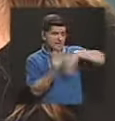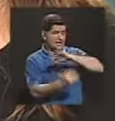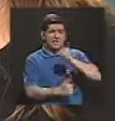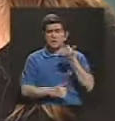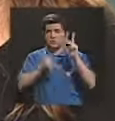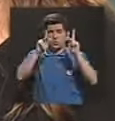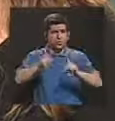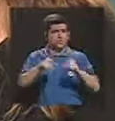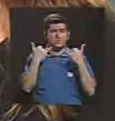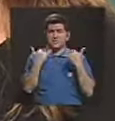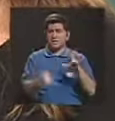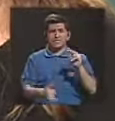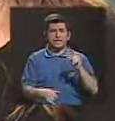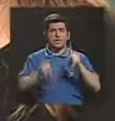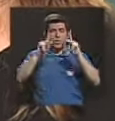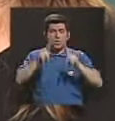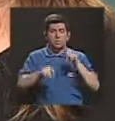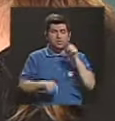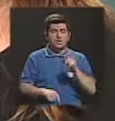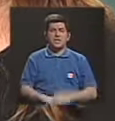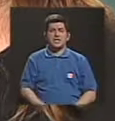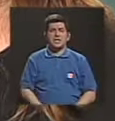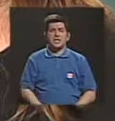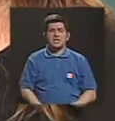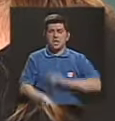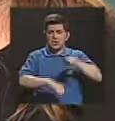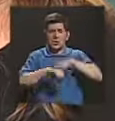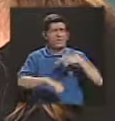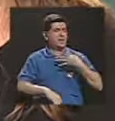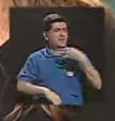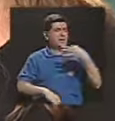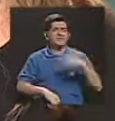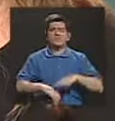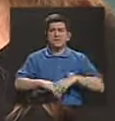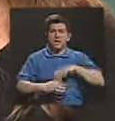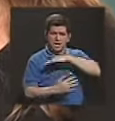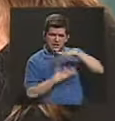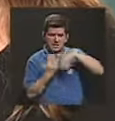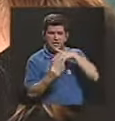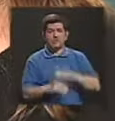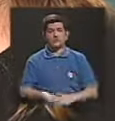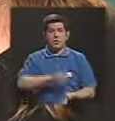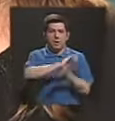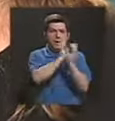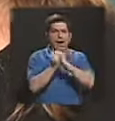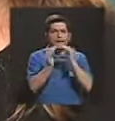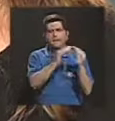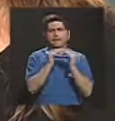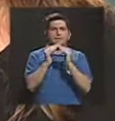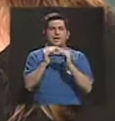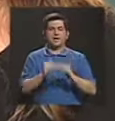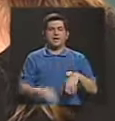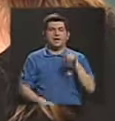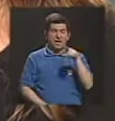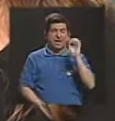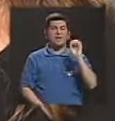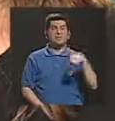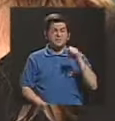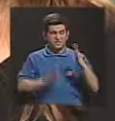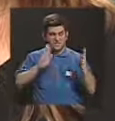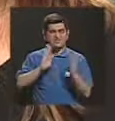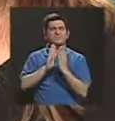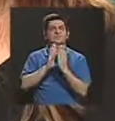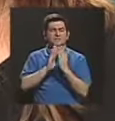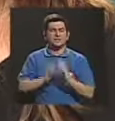otras personas, con la gente con la que ella convivía todos los días, quizás hasta la mudamos de barrio, entonces ahí sí nos vamos a enfrentar. Entonces yo creo